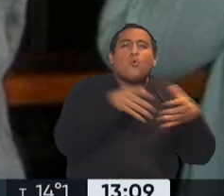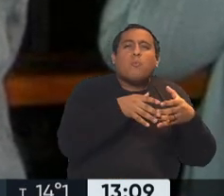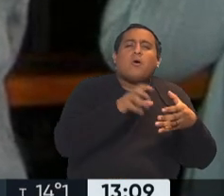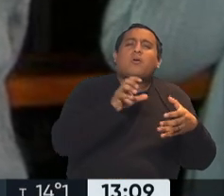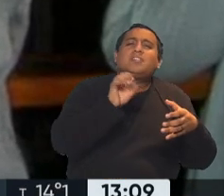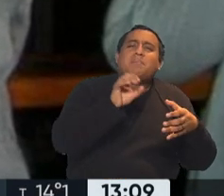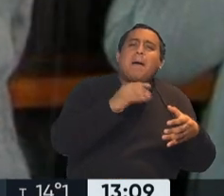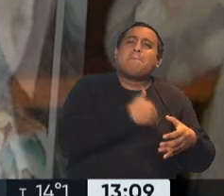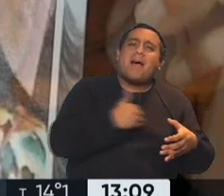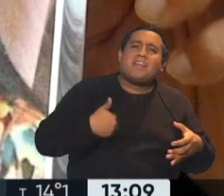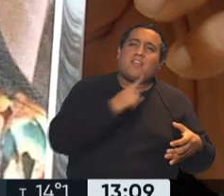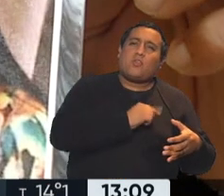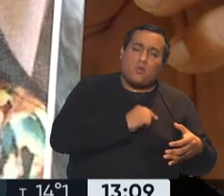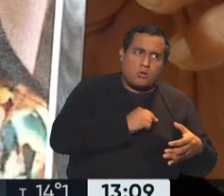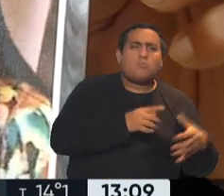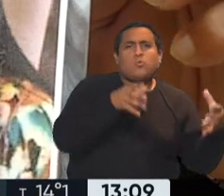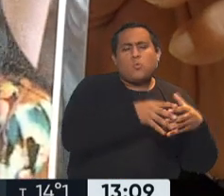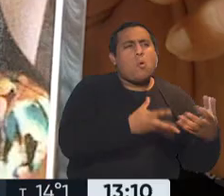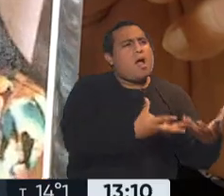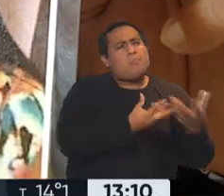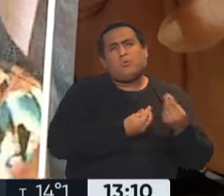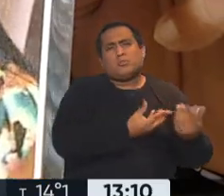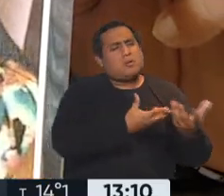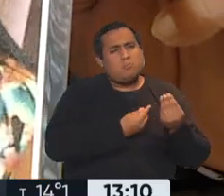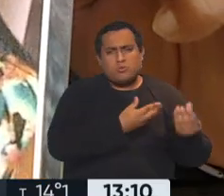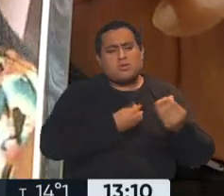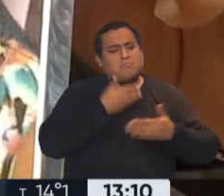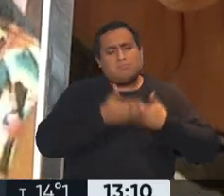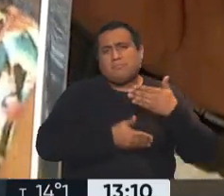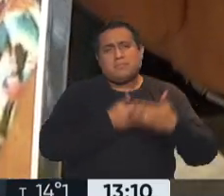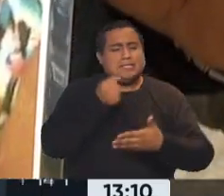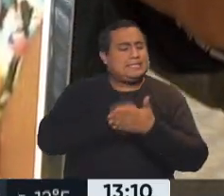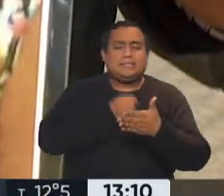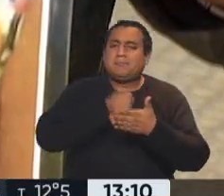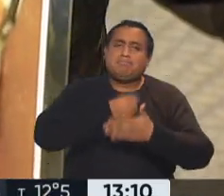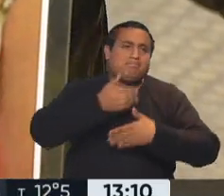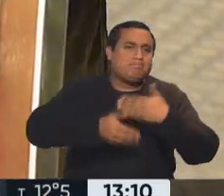y nos apoyaron mucho en este